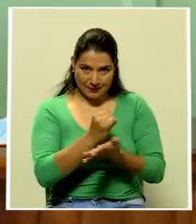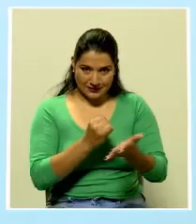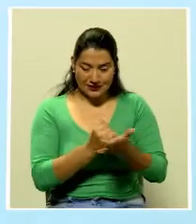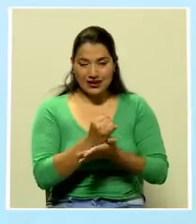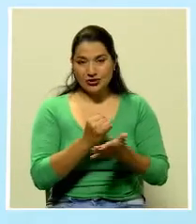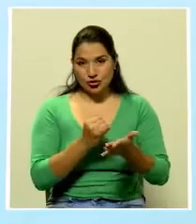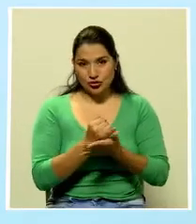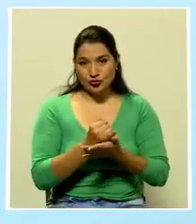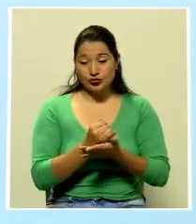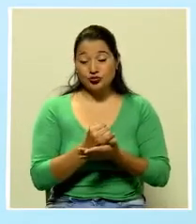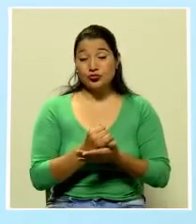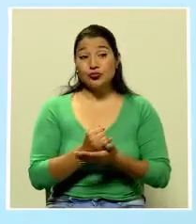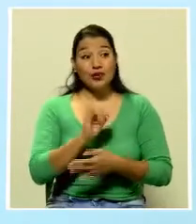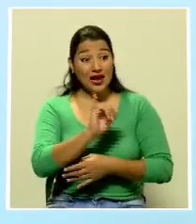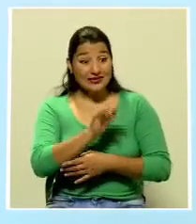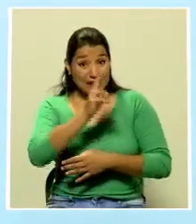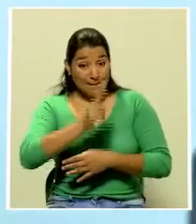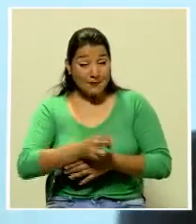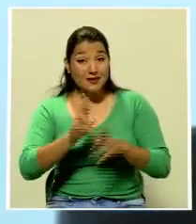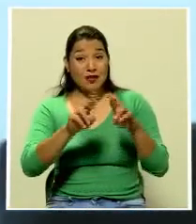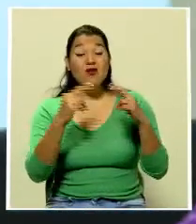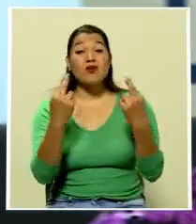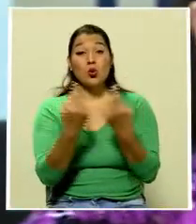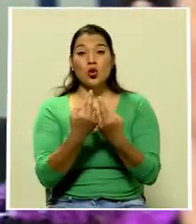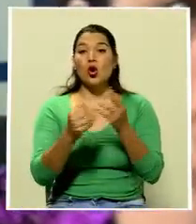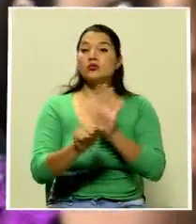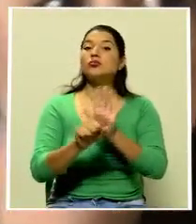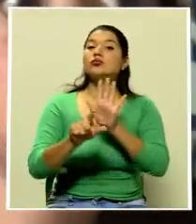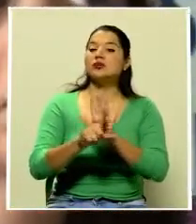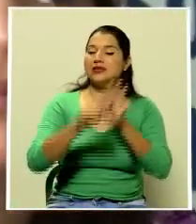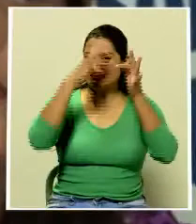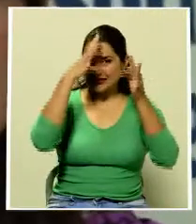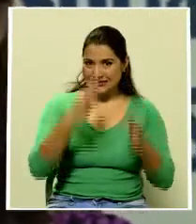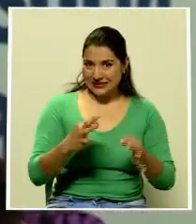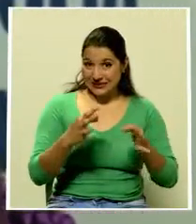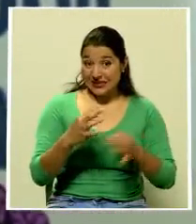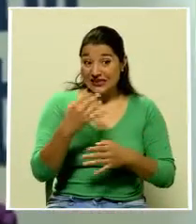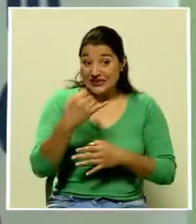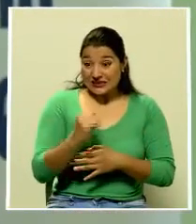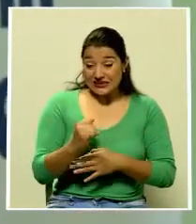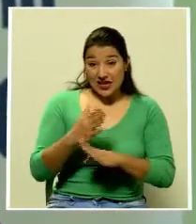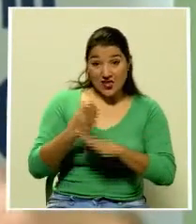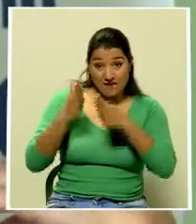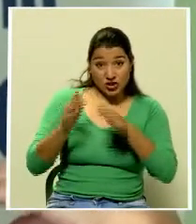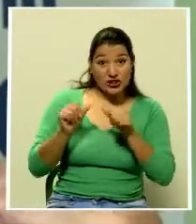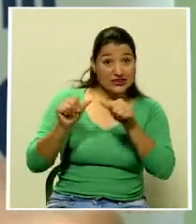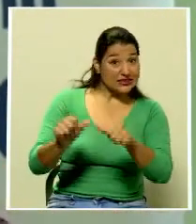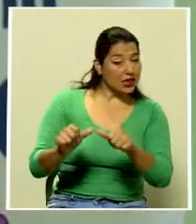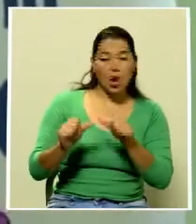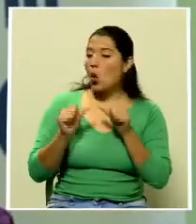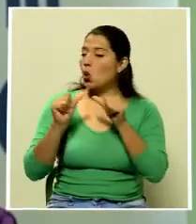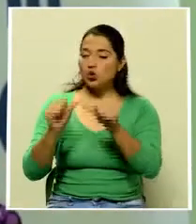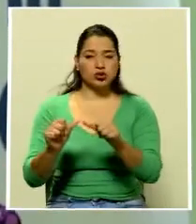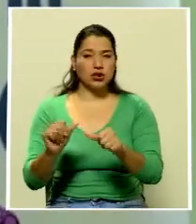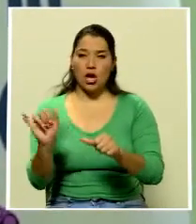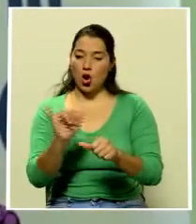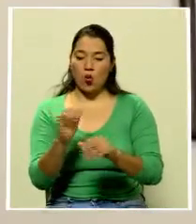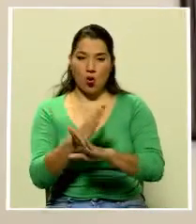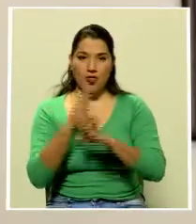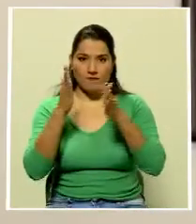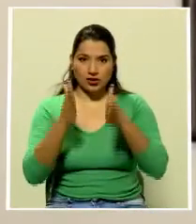comisión y en esa misma sesión el plenario legislativo determinará si Crespo continuará o no a cargo de la